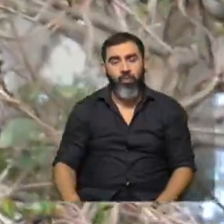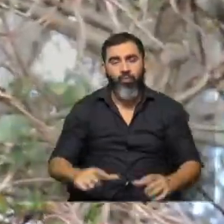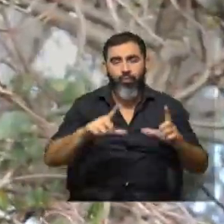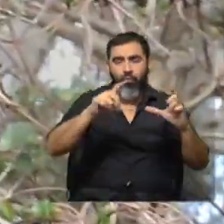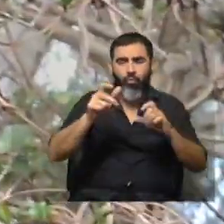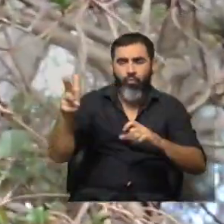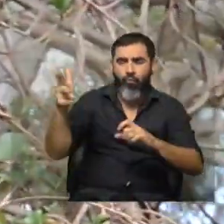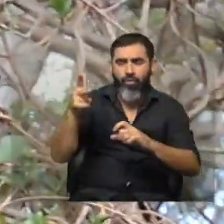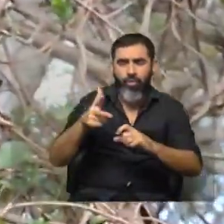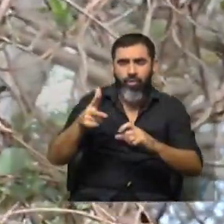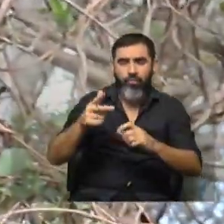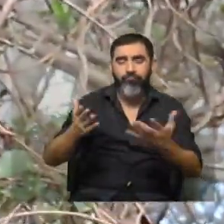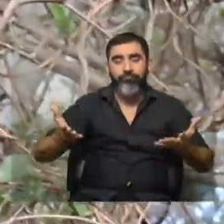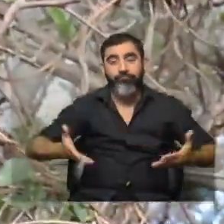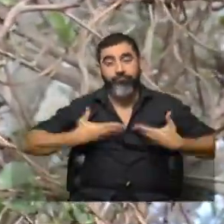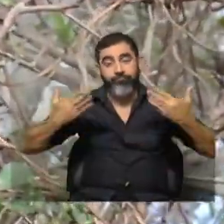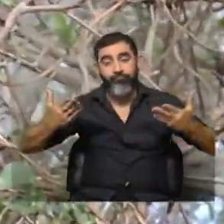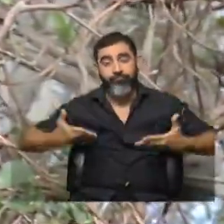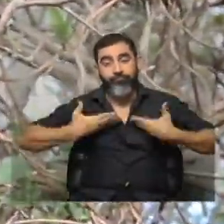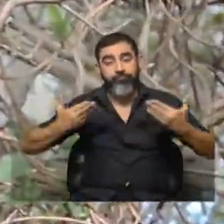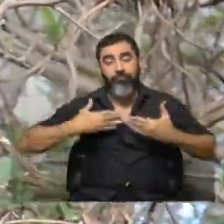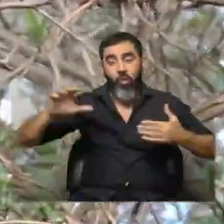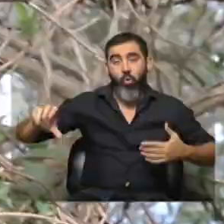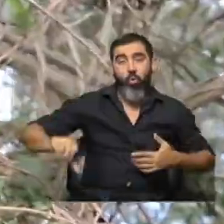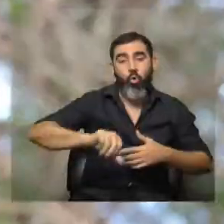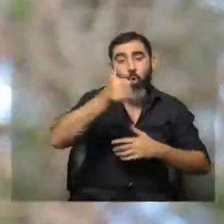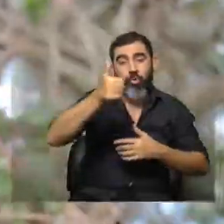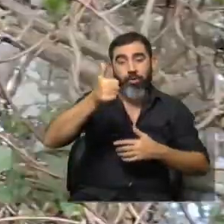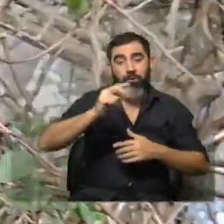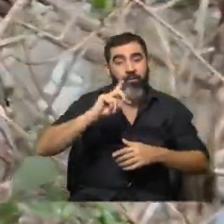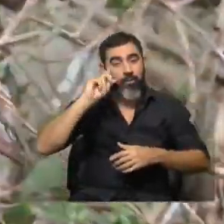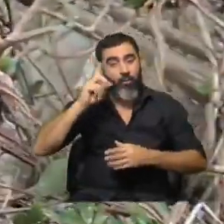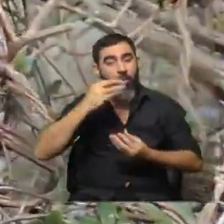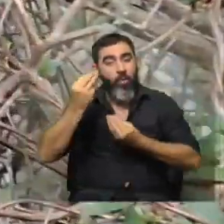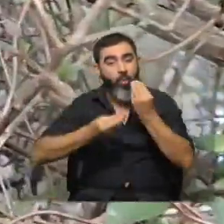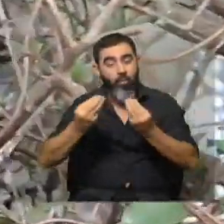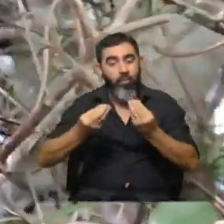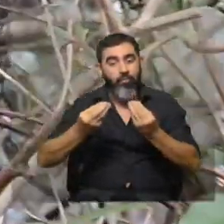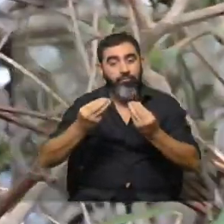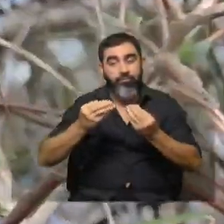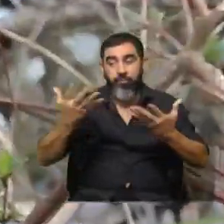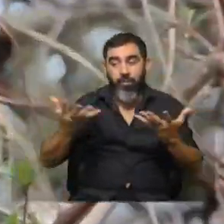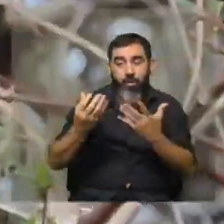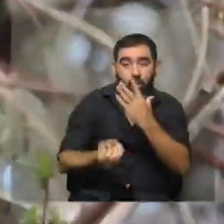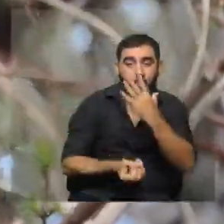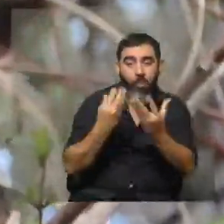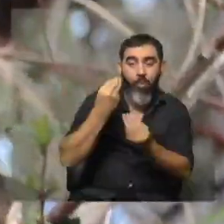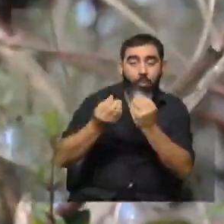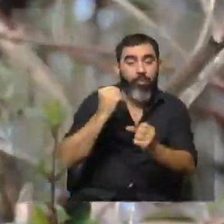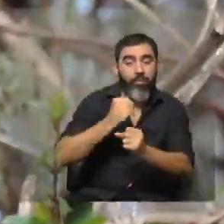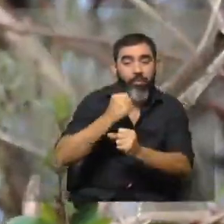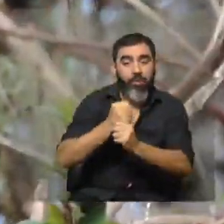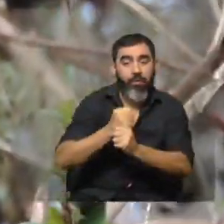fotografías, videos, de la alegría de decir, conquisté algo que no sabíamos que era y es un antes y un después en cómo trabajamos con